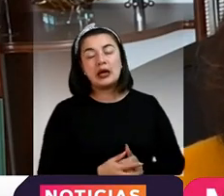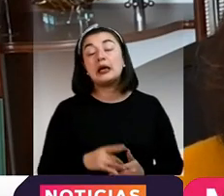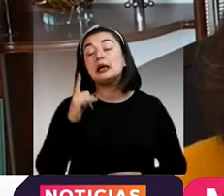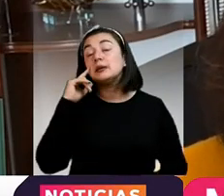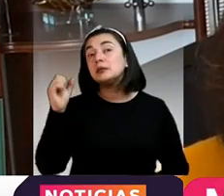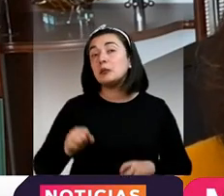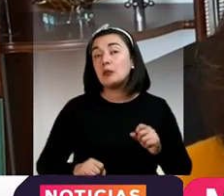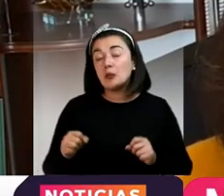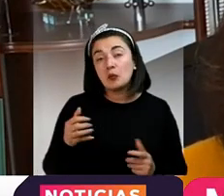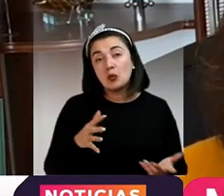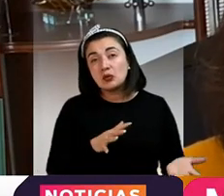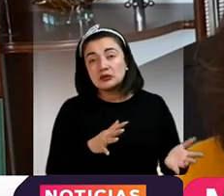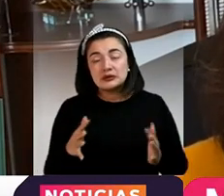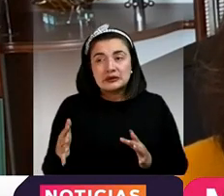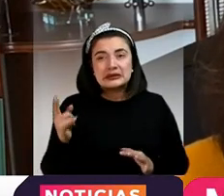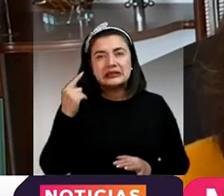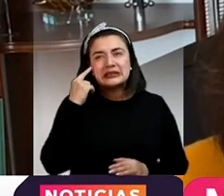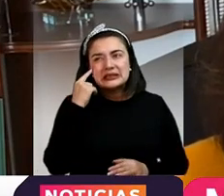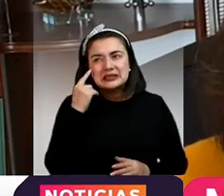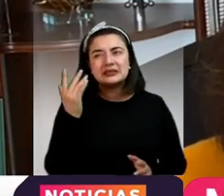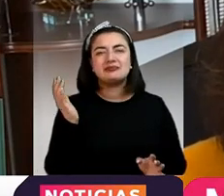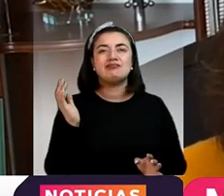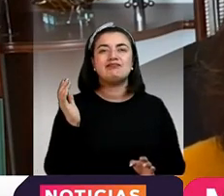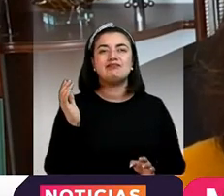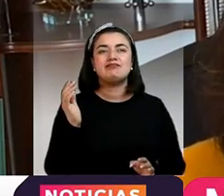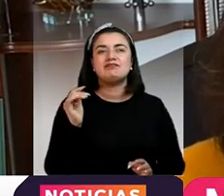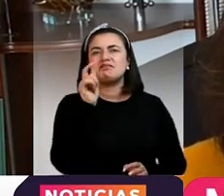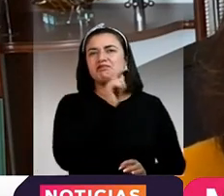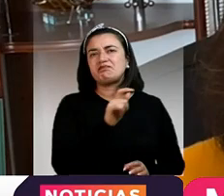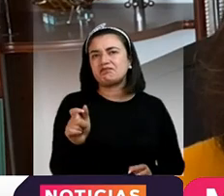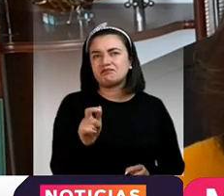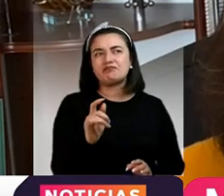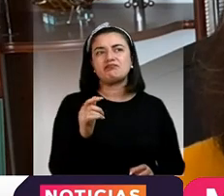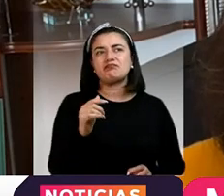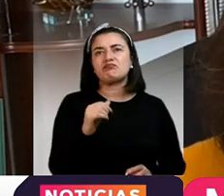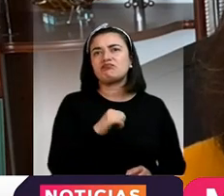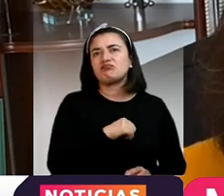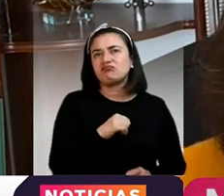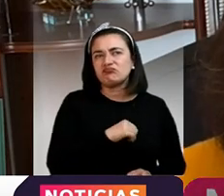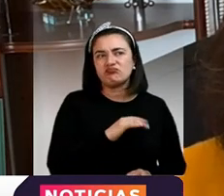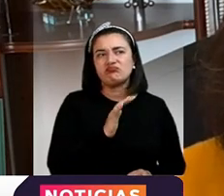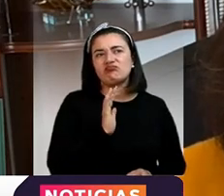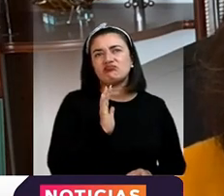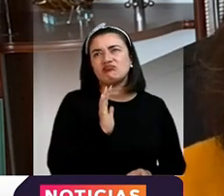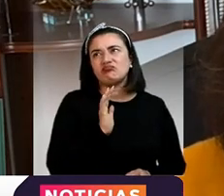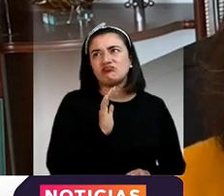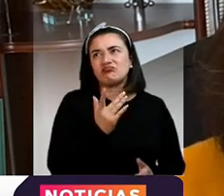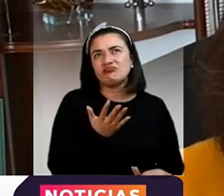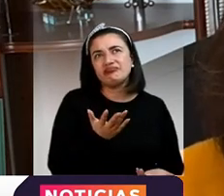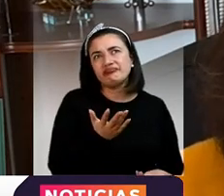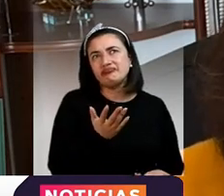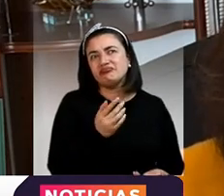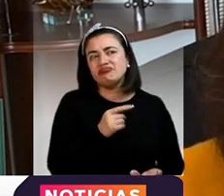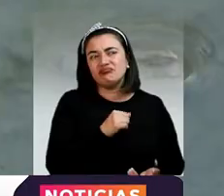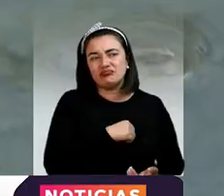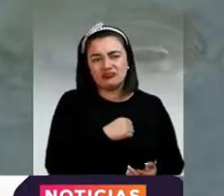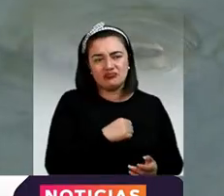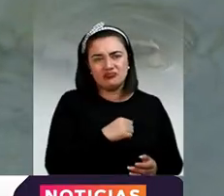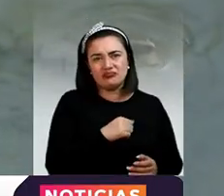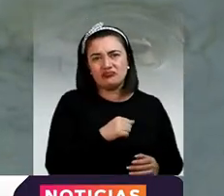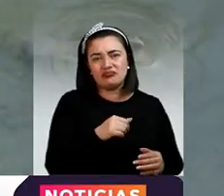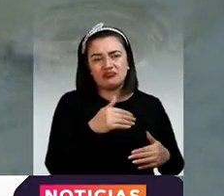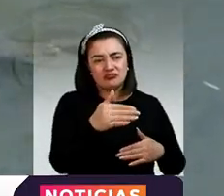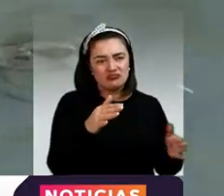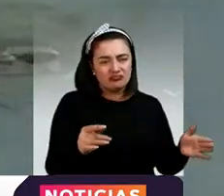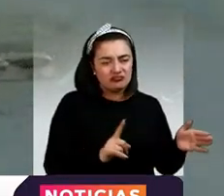llegan por personas que tenían estos organismos en acuarios un